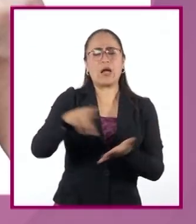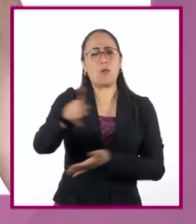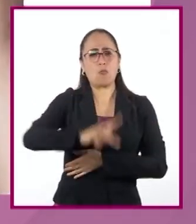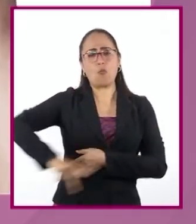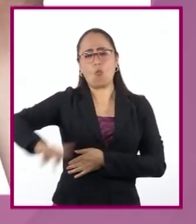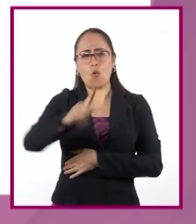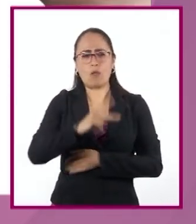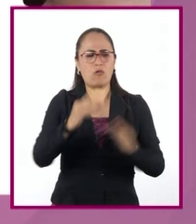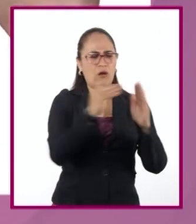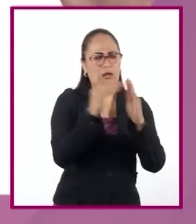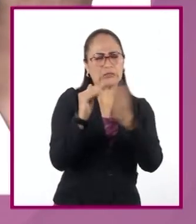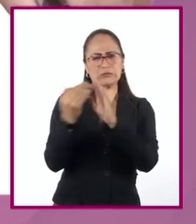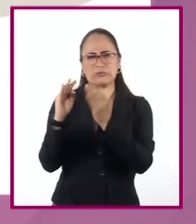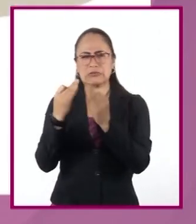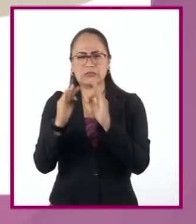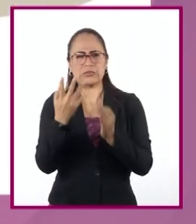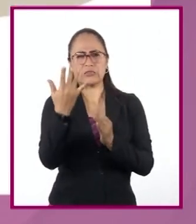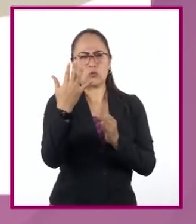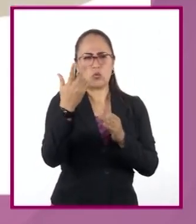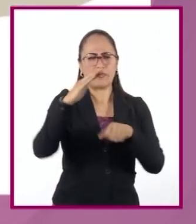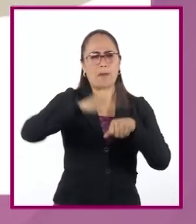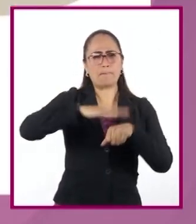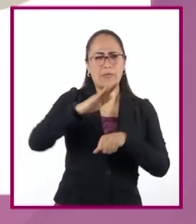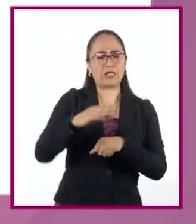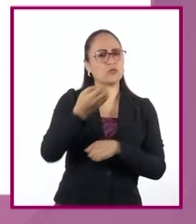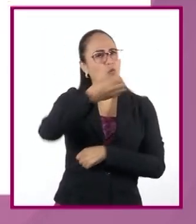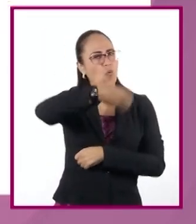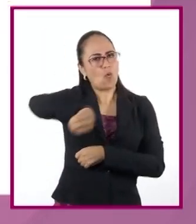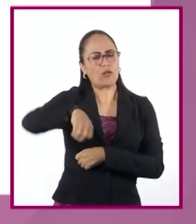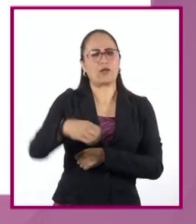50 viviendas es obligatorio tener una escuela.